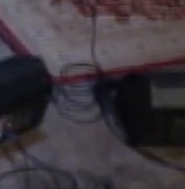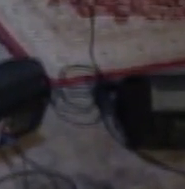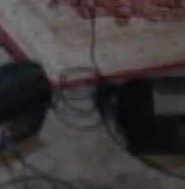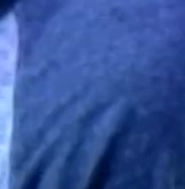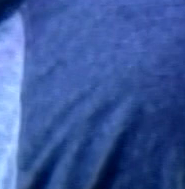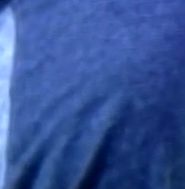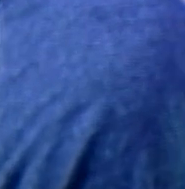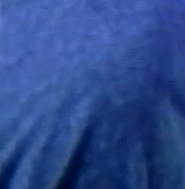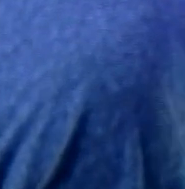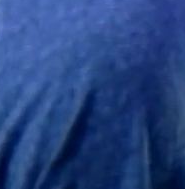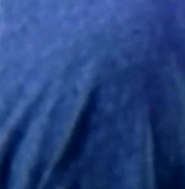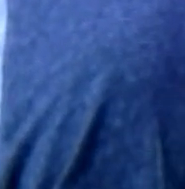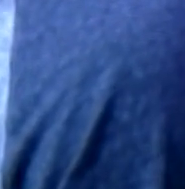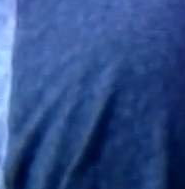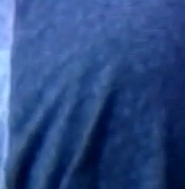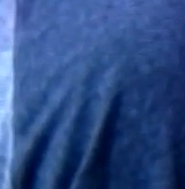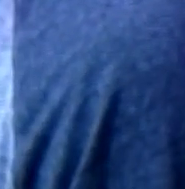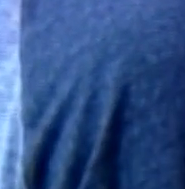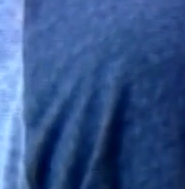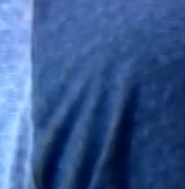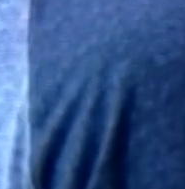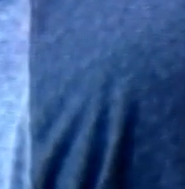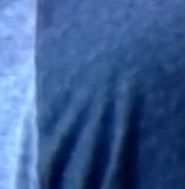Neutral Distance.